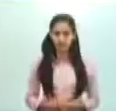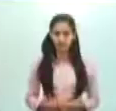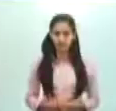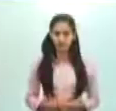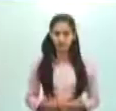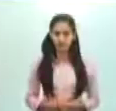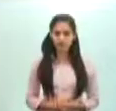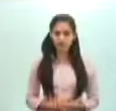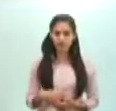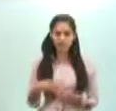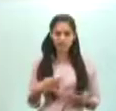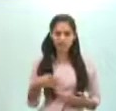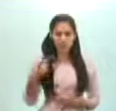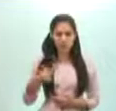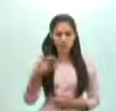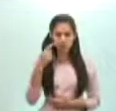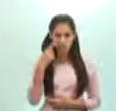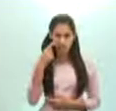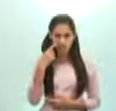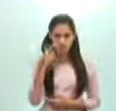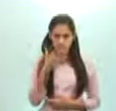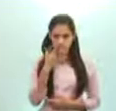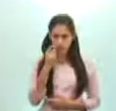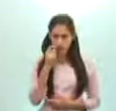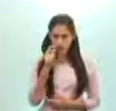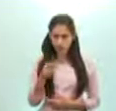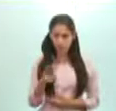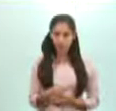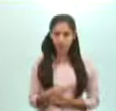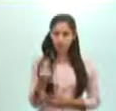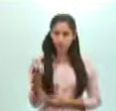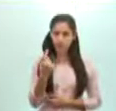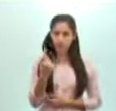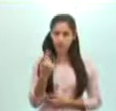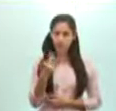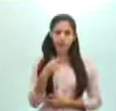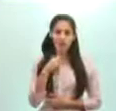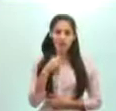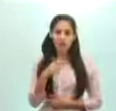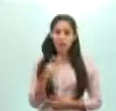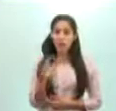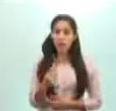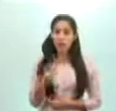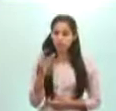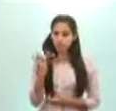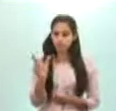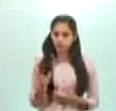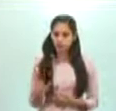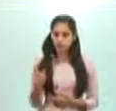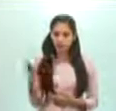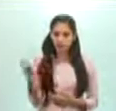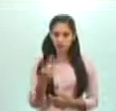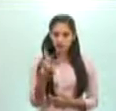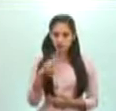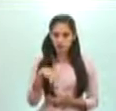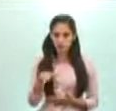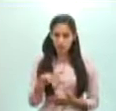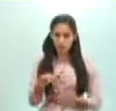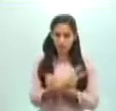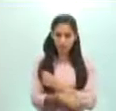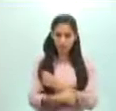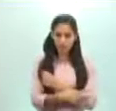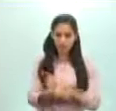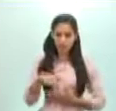¿Qué debemos conocer de Rubén Darío? Primero, que es el poeta nacional de Nicaragua y uno de